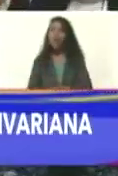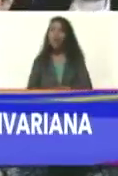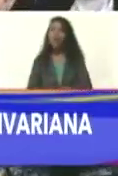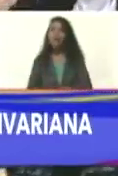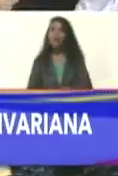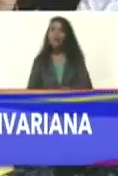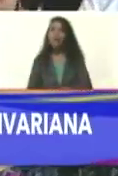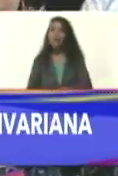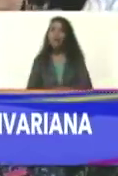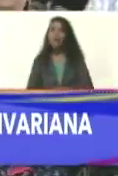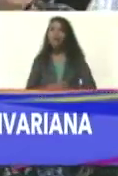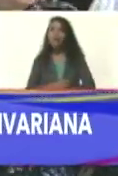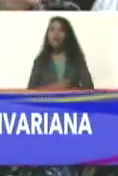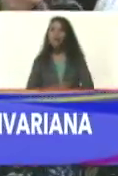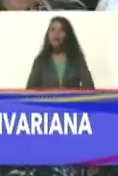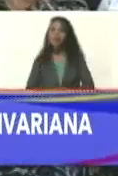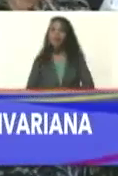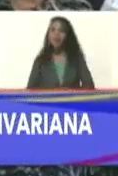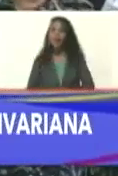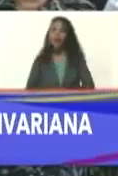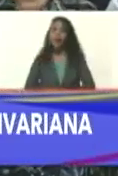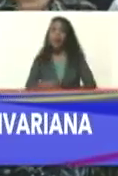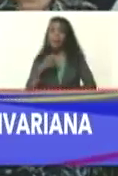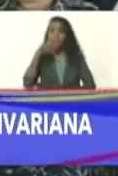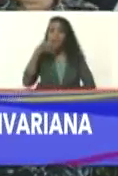San Nicolás Maduro.